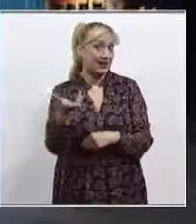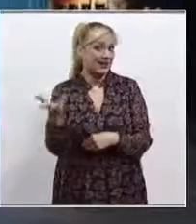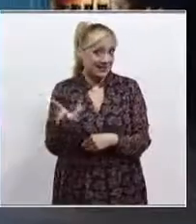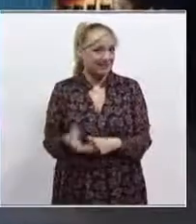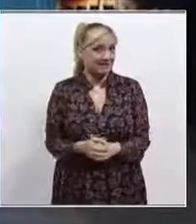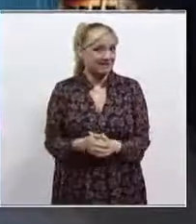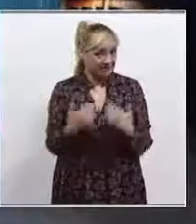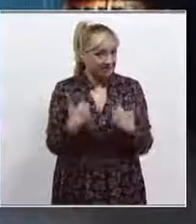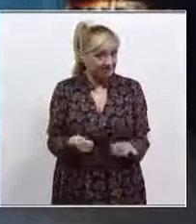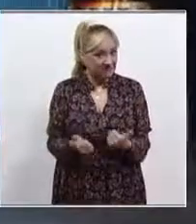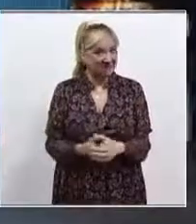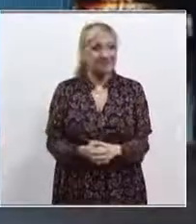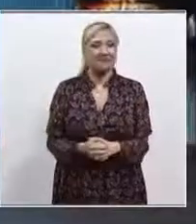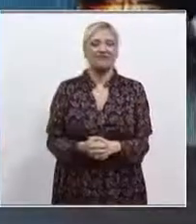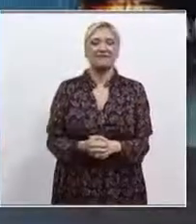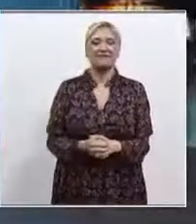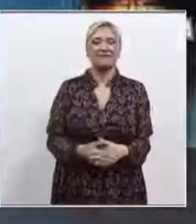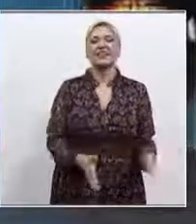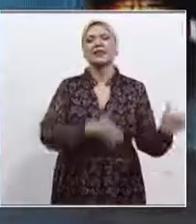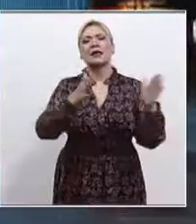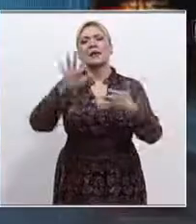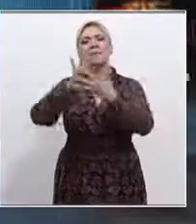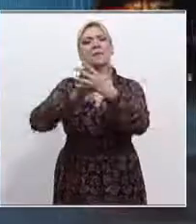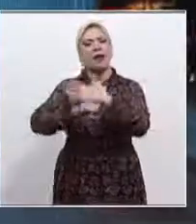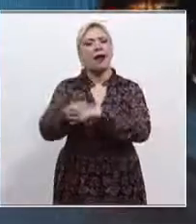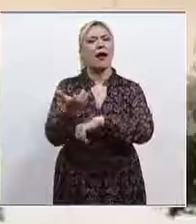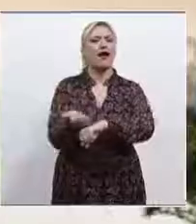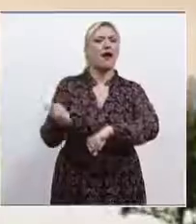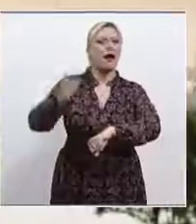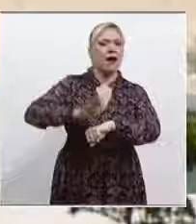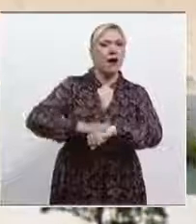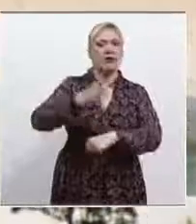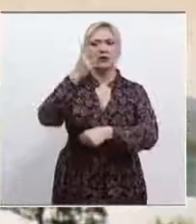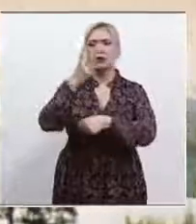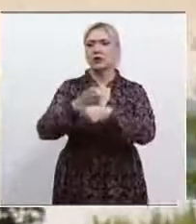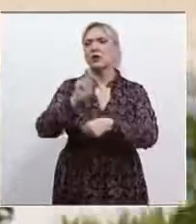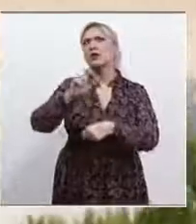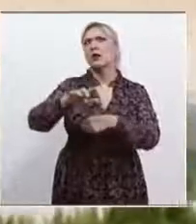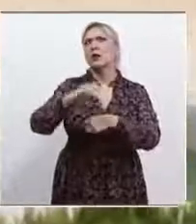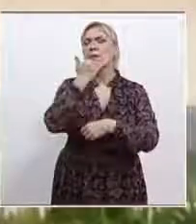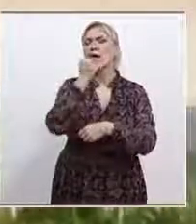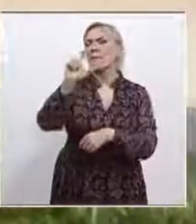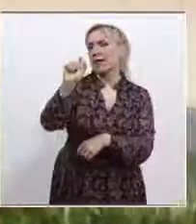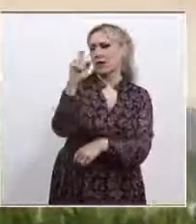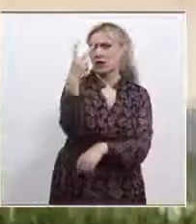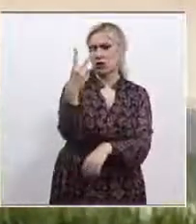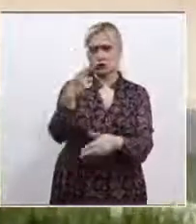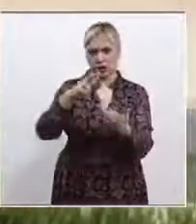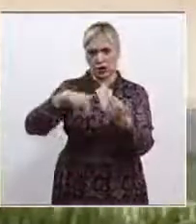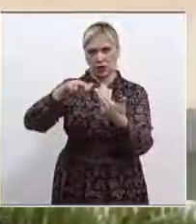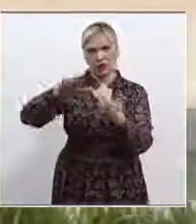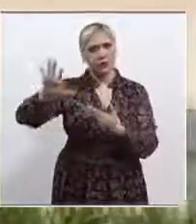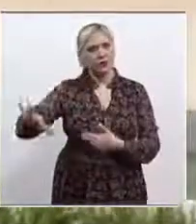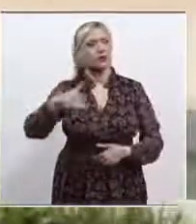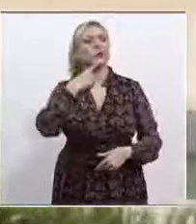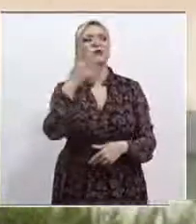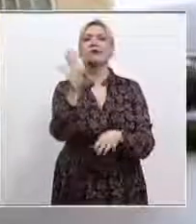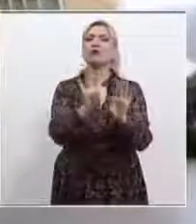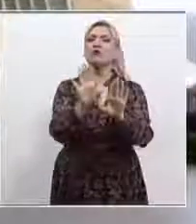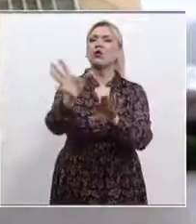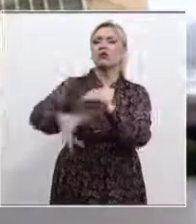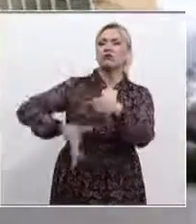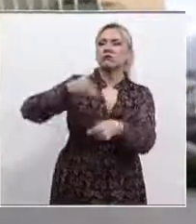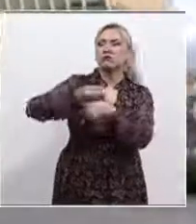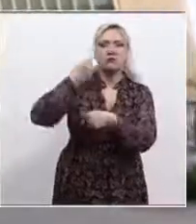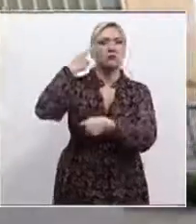El Tribunal Colegiado en Materia Penal y Administrativa del 22º Circuito determinó que en los acuerdos reparatorios, como una salida